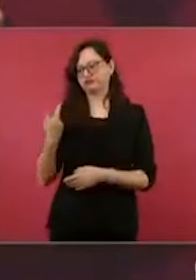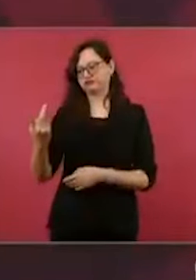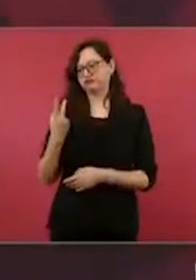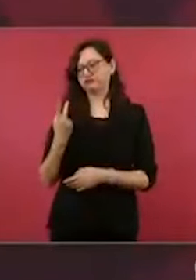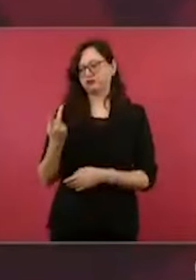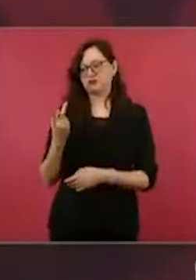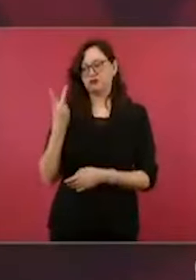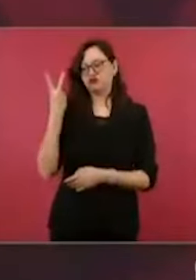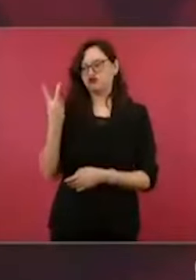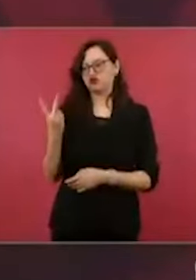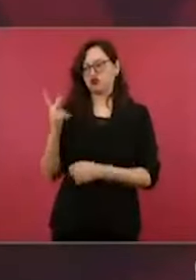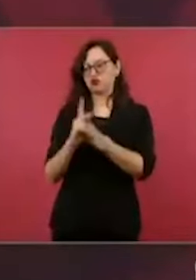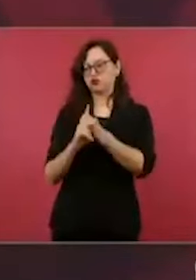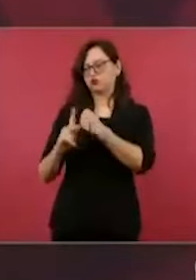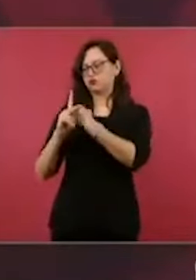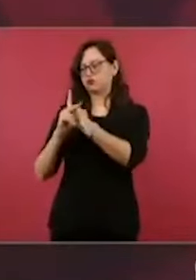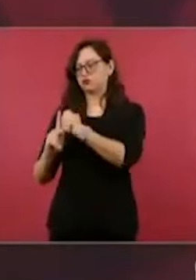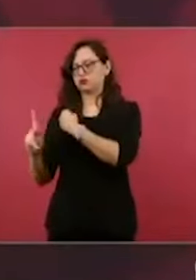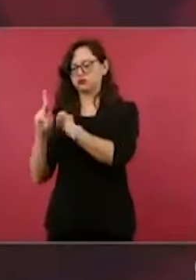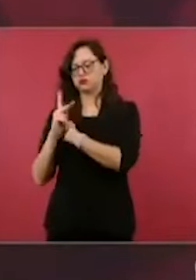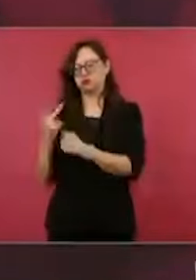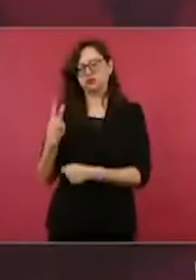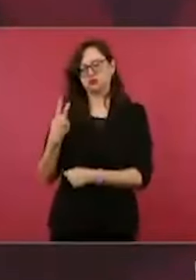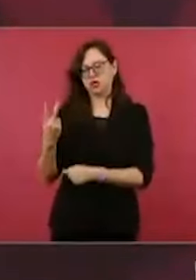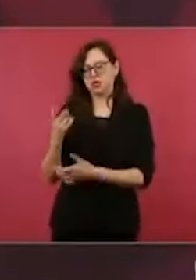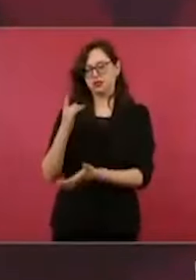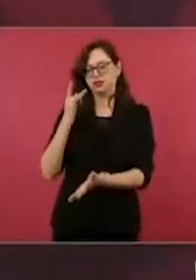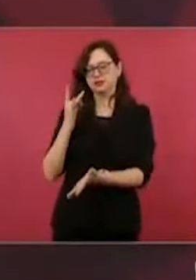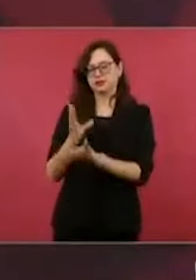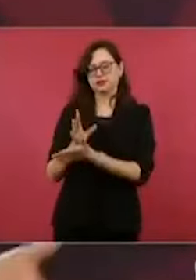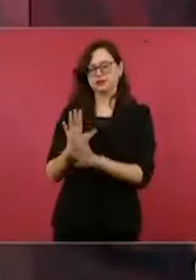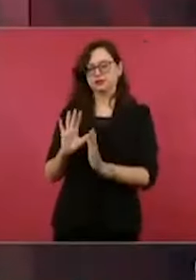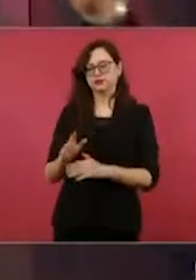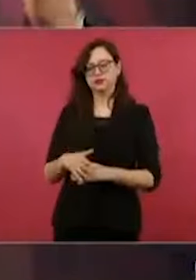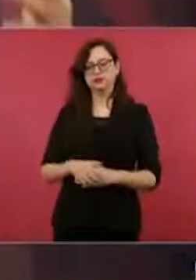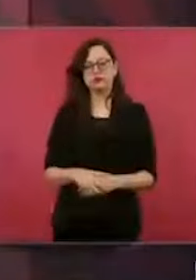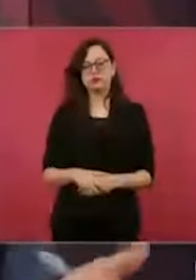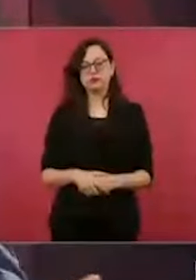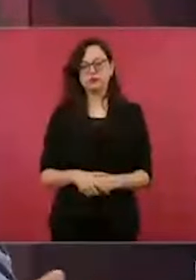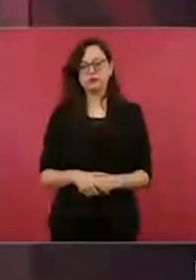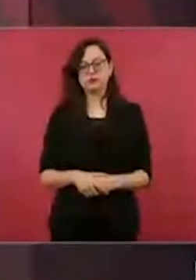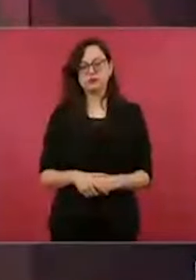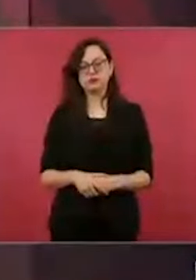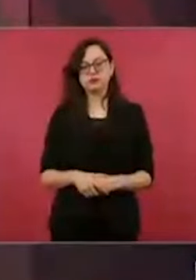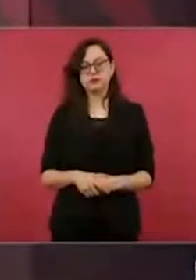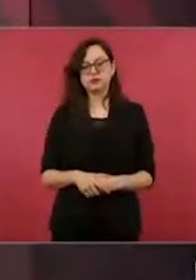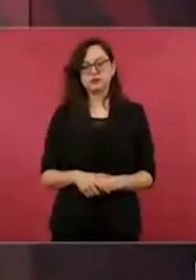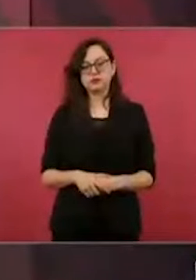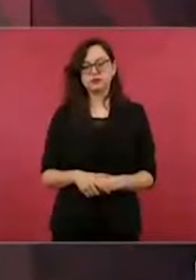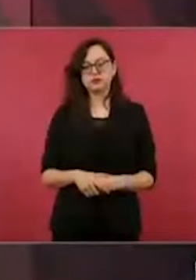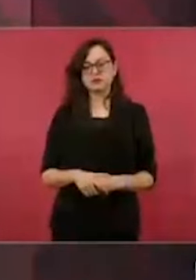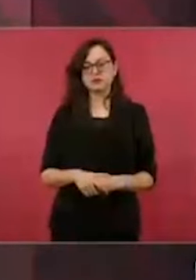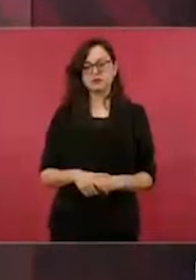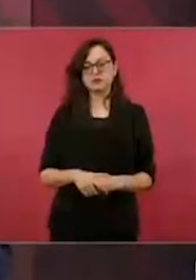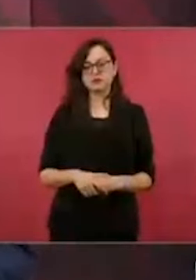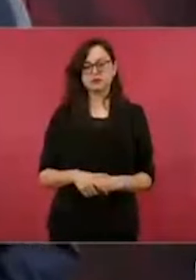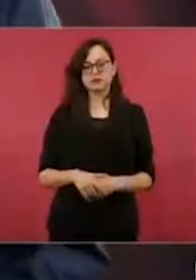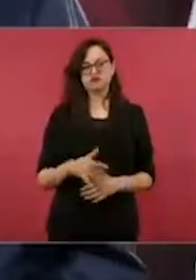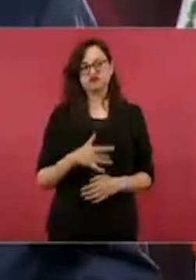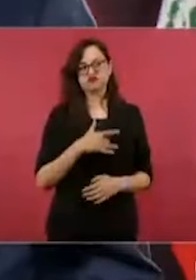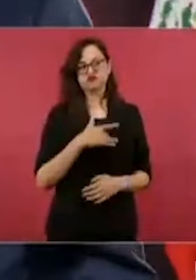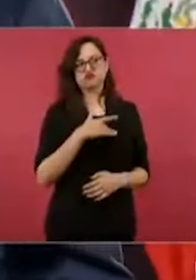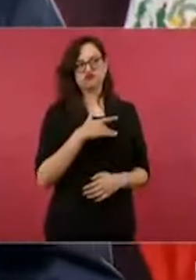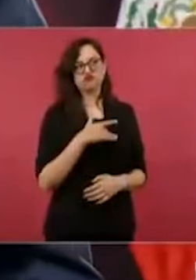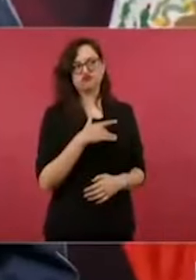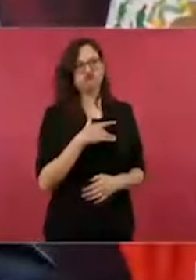papás se presentó una nueva denuncia se homologar los apoyos que reciben tanto económicos como médicos y Jorge Armando entre otros temas que se